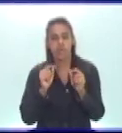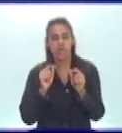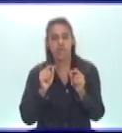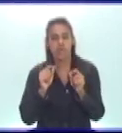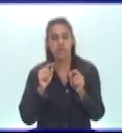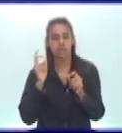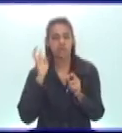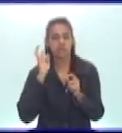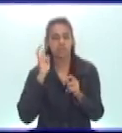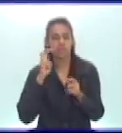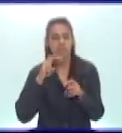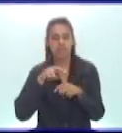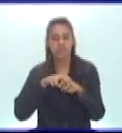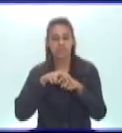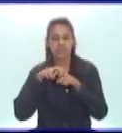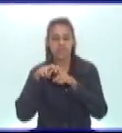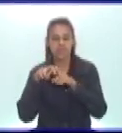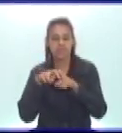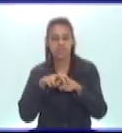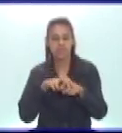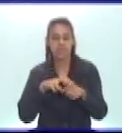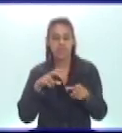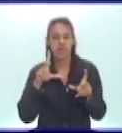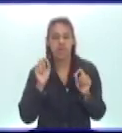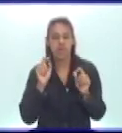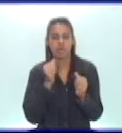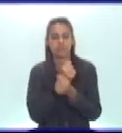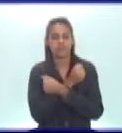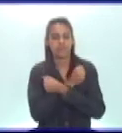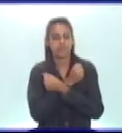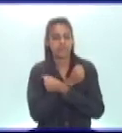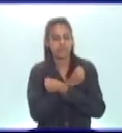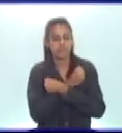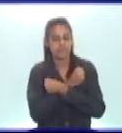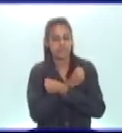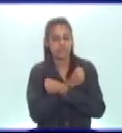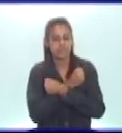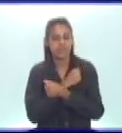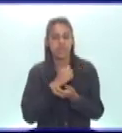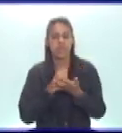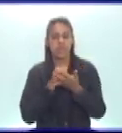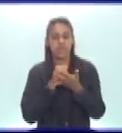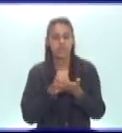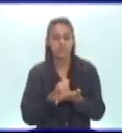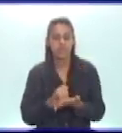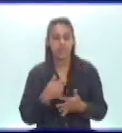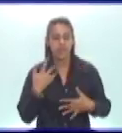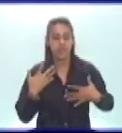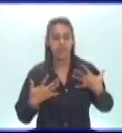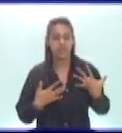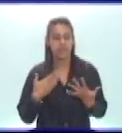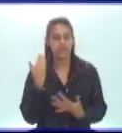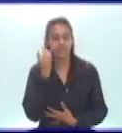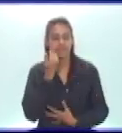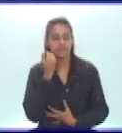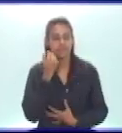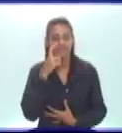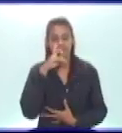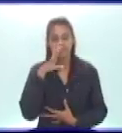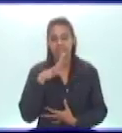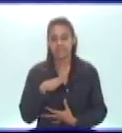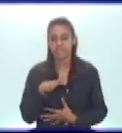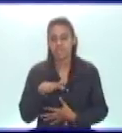sillita musical, el juego de los abrazos, que ayudaría a reforzar la actividad afectiva con los niños ya que